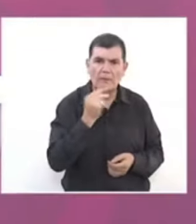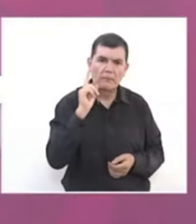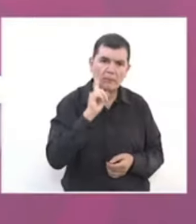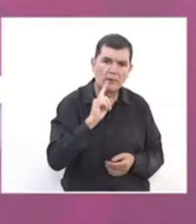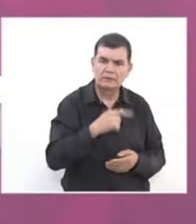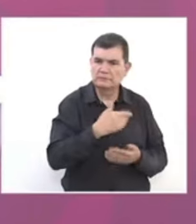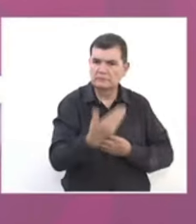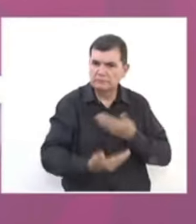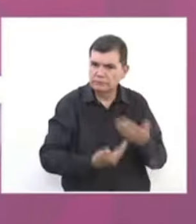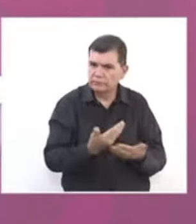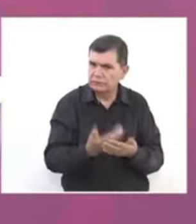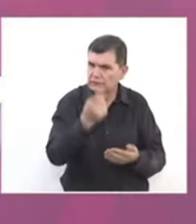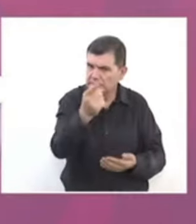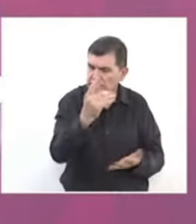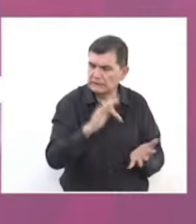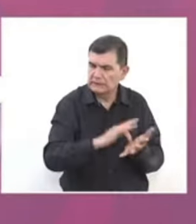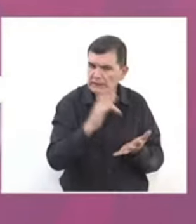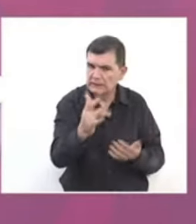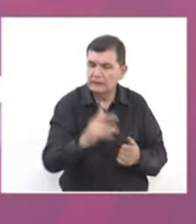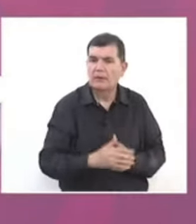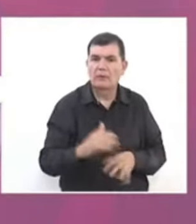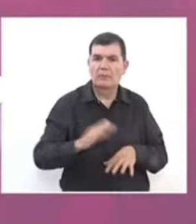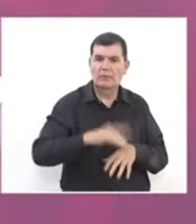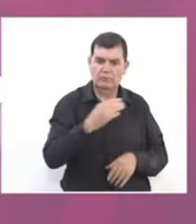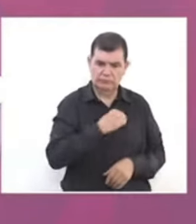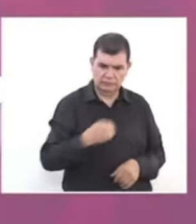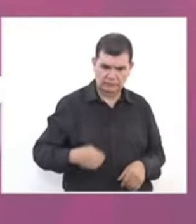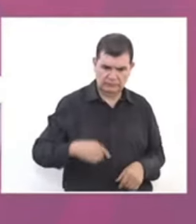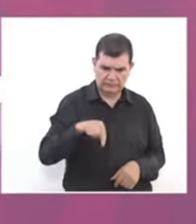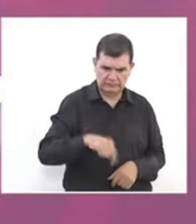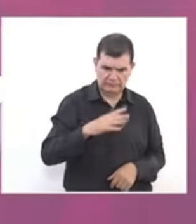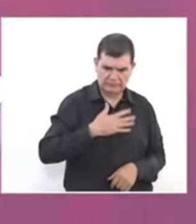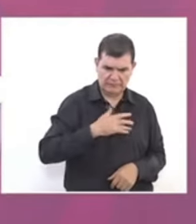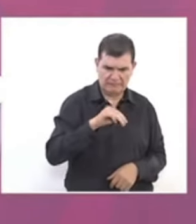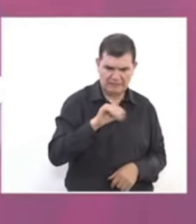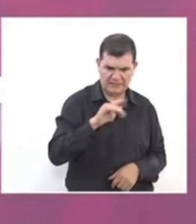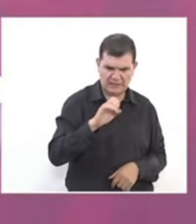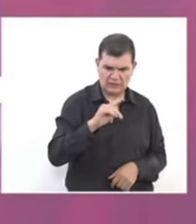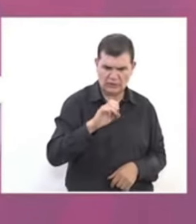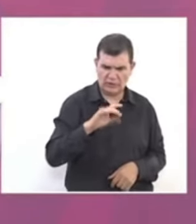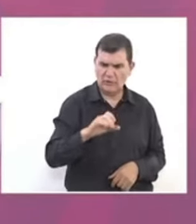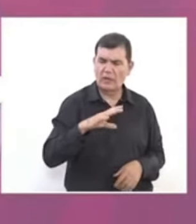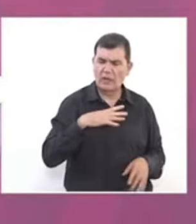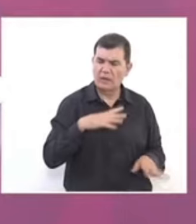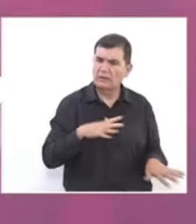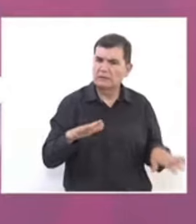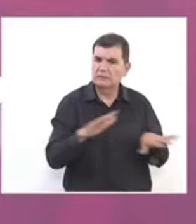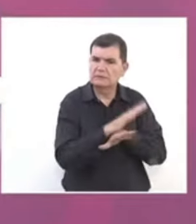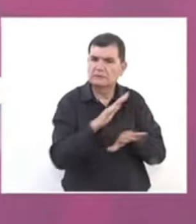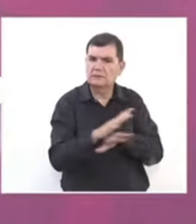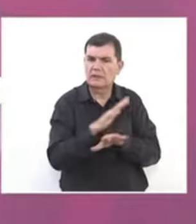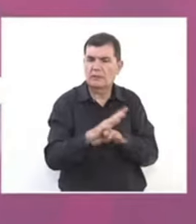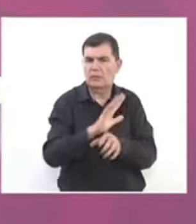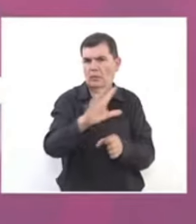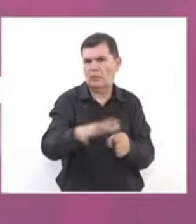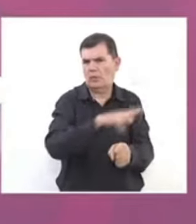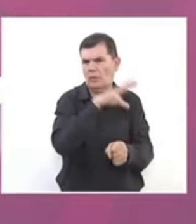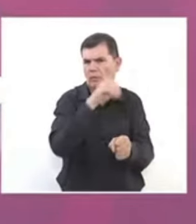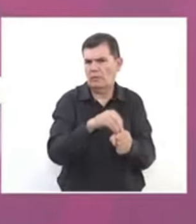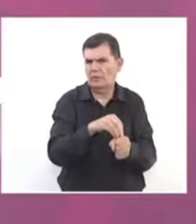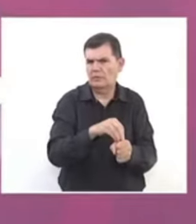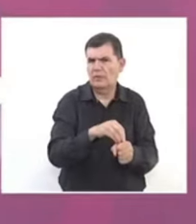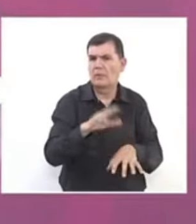de que de verdad el municipio de Metlatono ha sido un cambio total por los